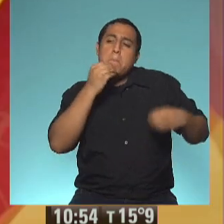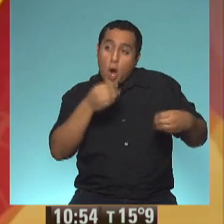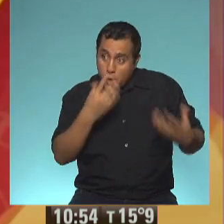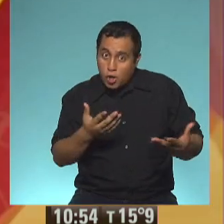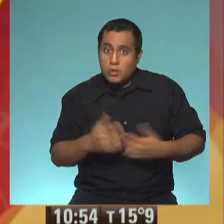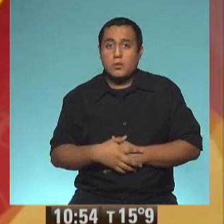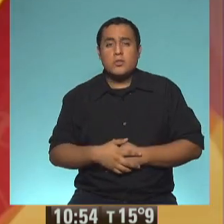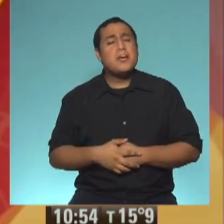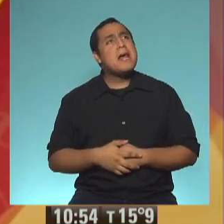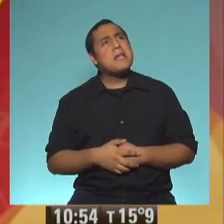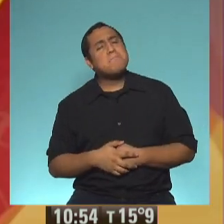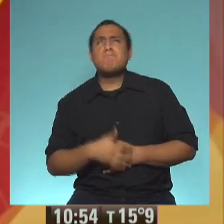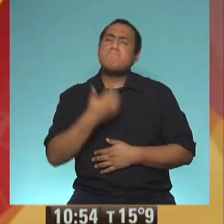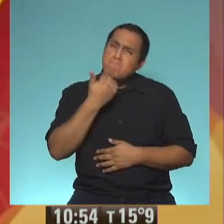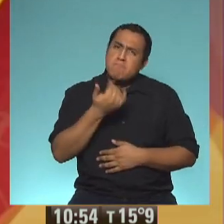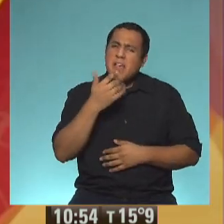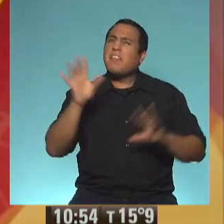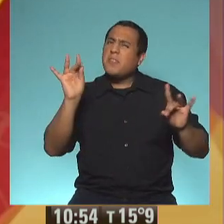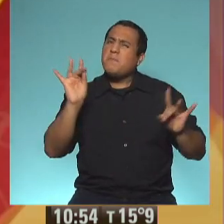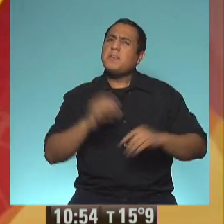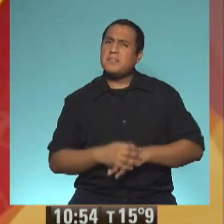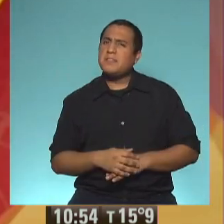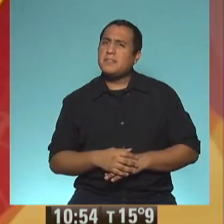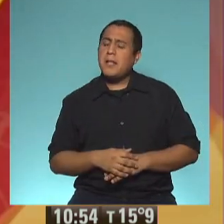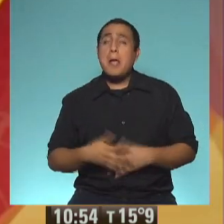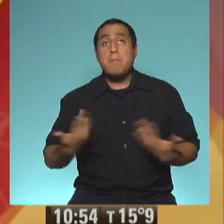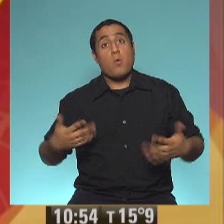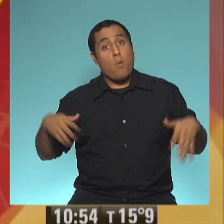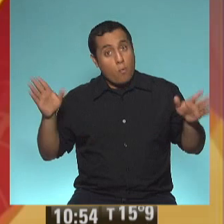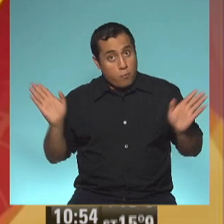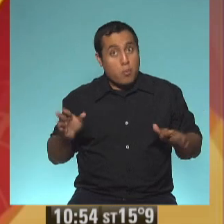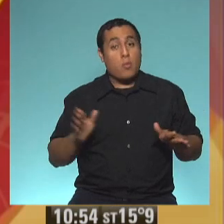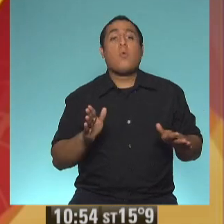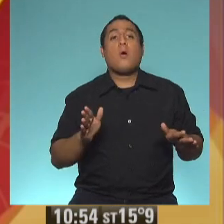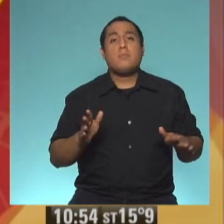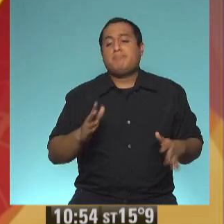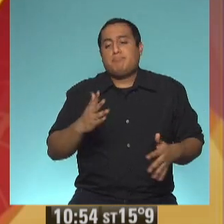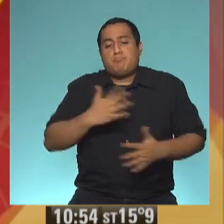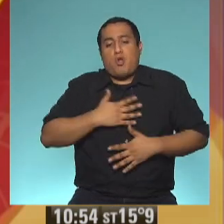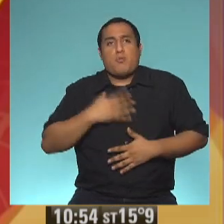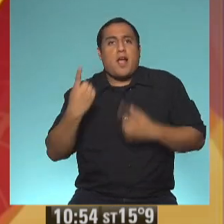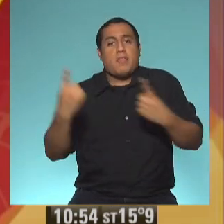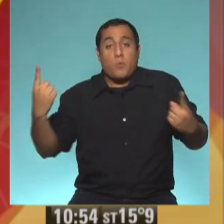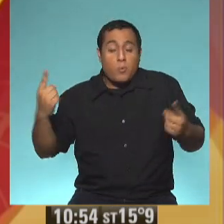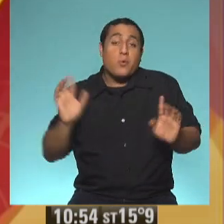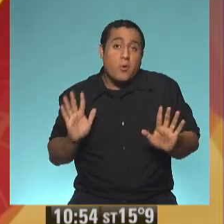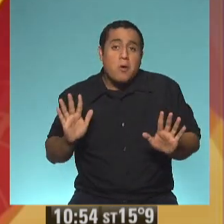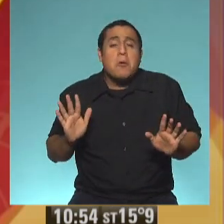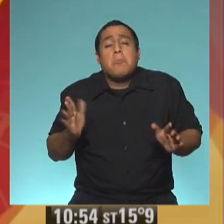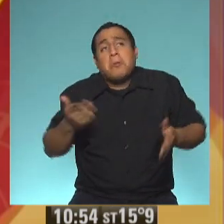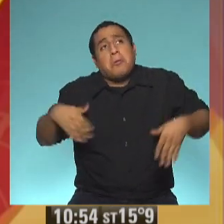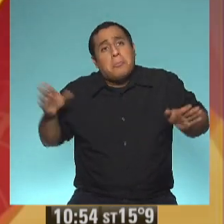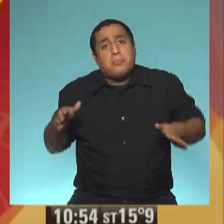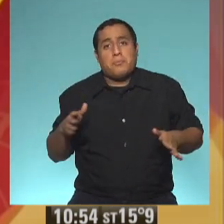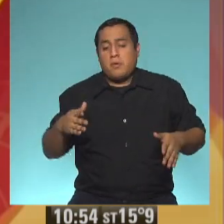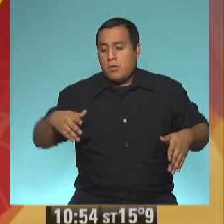no sé es difícil volar es una cosa muy personal por ahí podría tratar de mujer